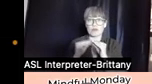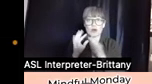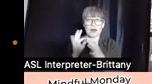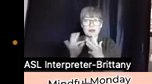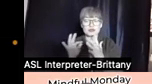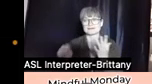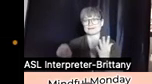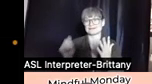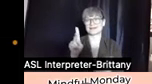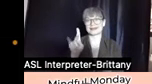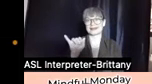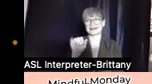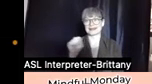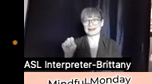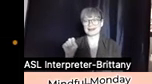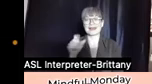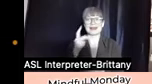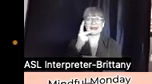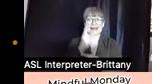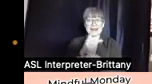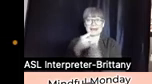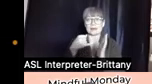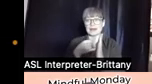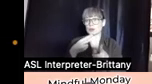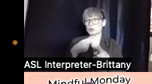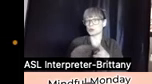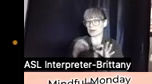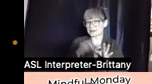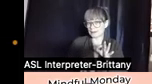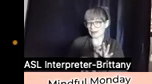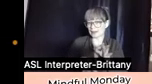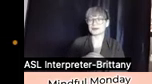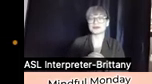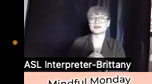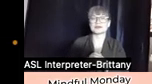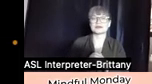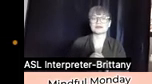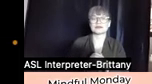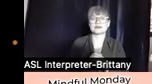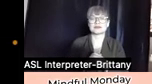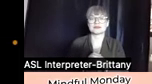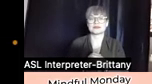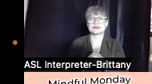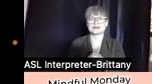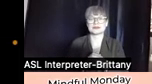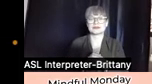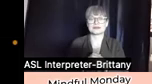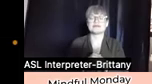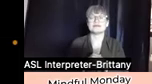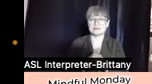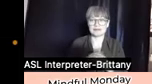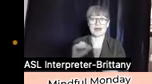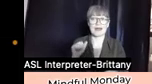Tiempo de espera, la sigla que es que sea corto y sencillo, breve y sencillo. Solicitud